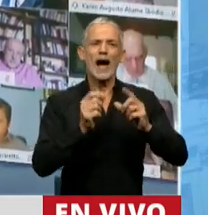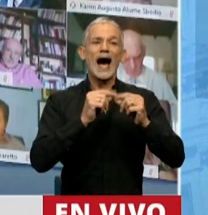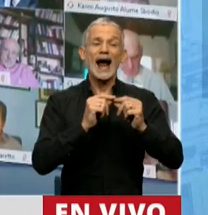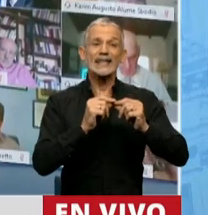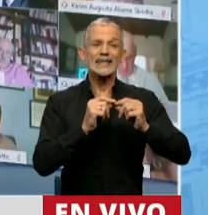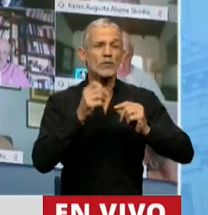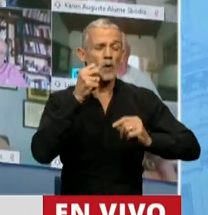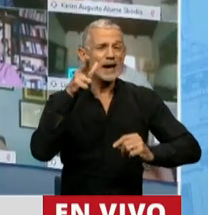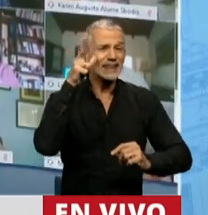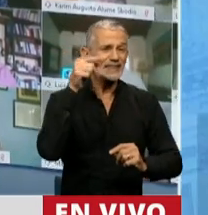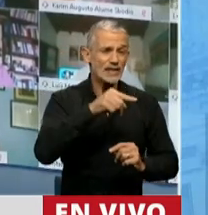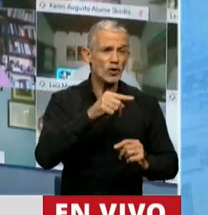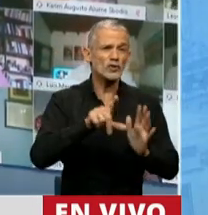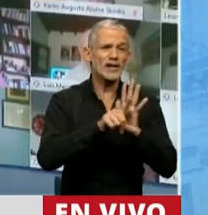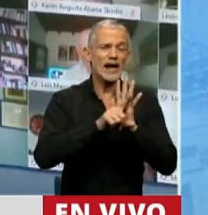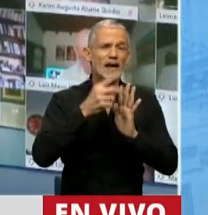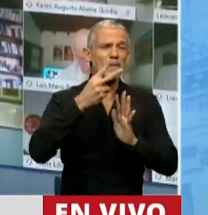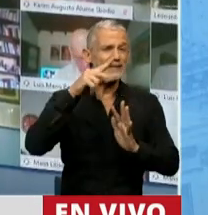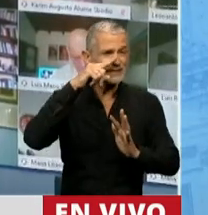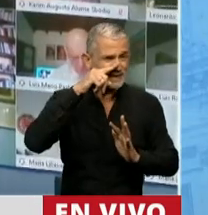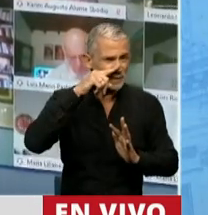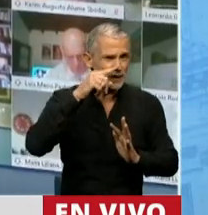artículo 28 de la ley